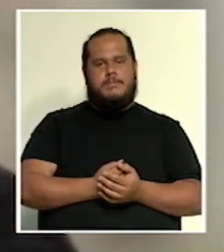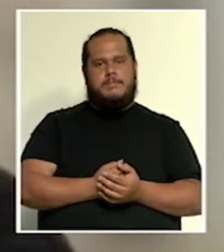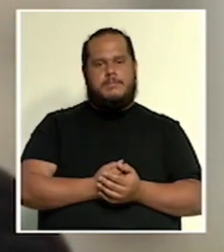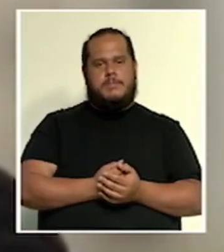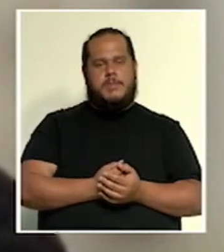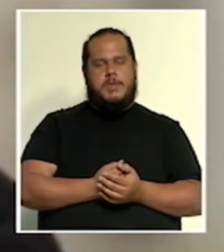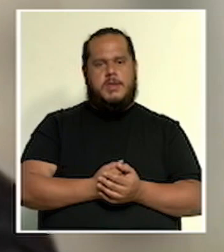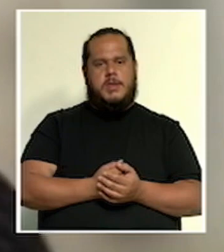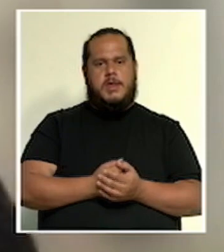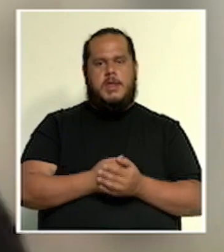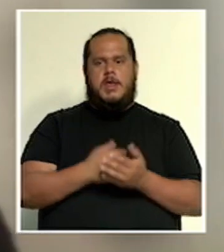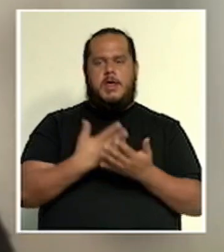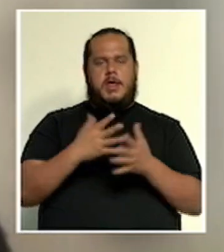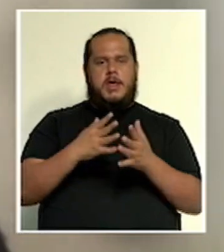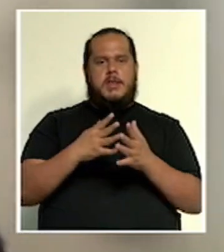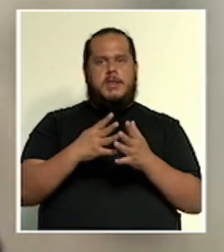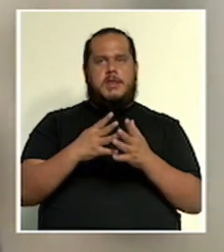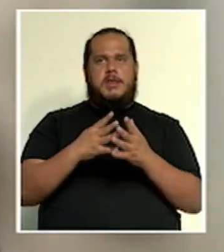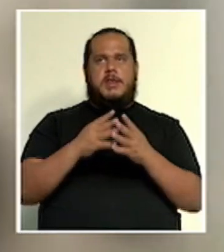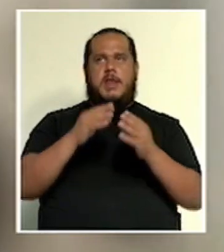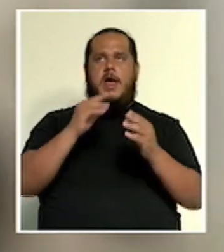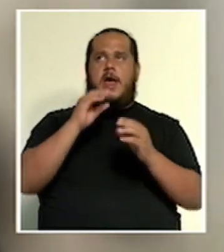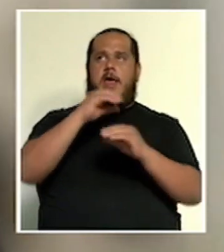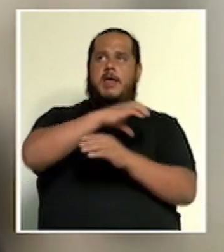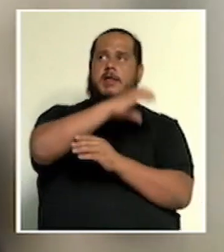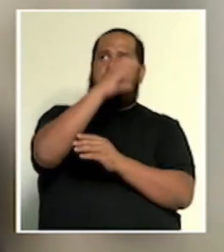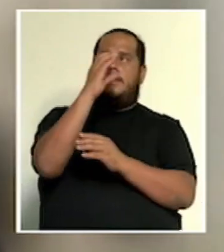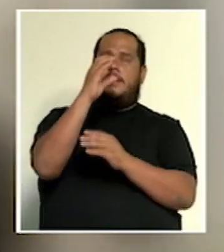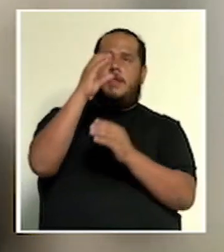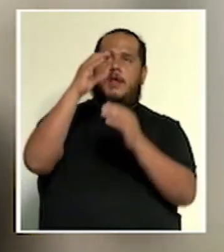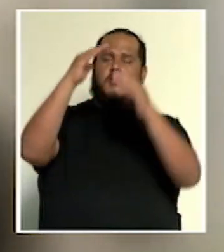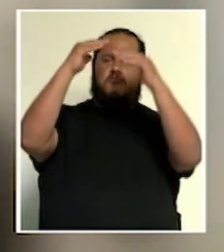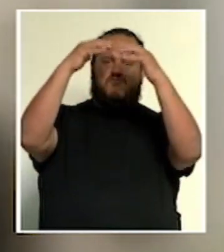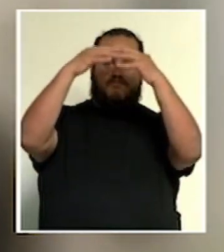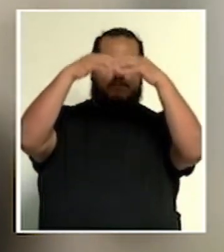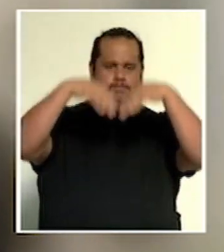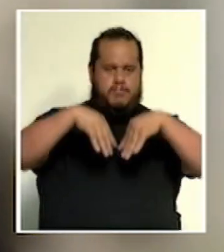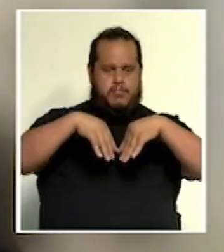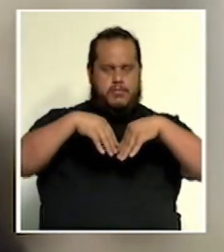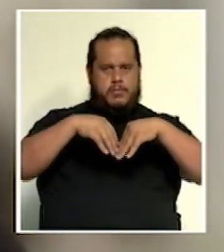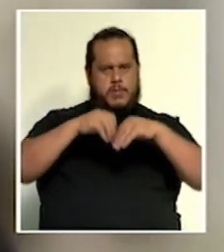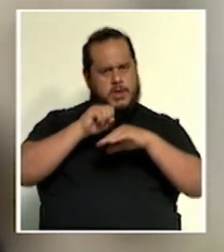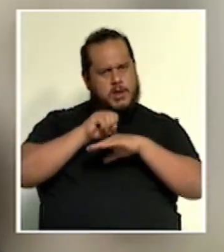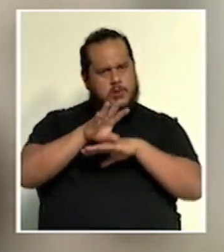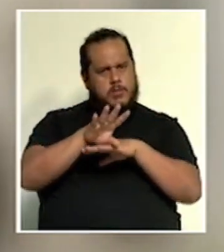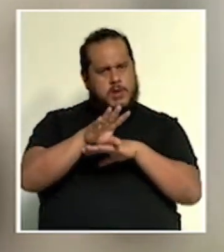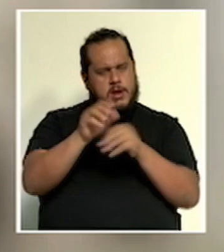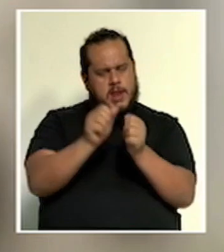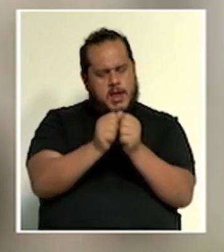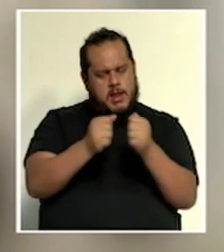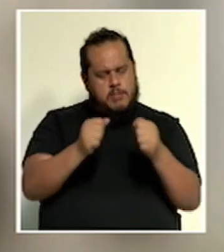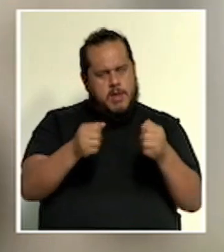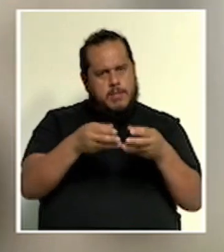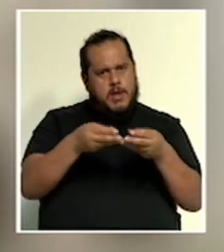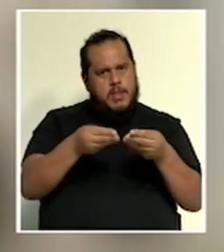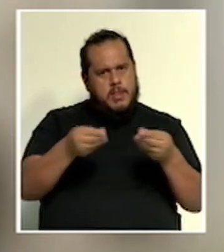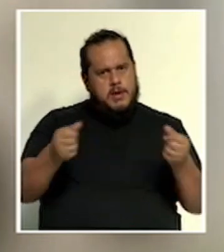Se han regado las constelaciones por el suelo. Iluminan el mapa difuso de la tierra.